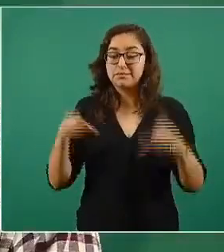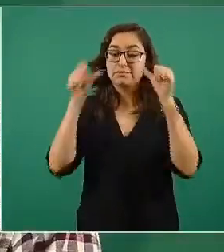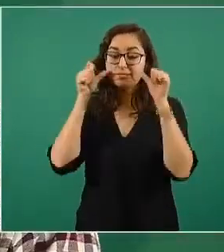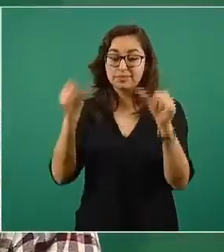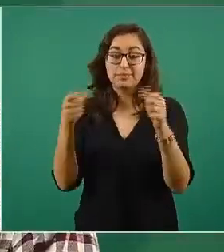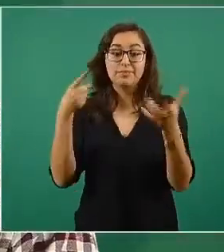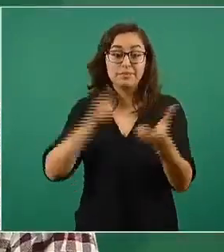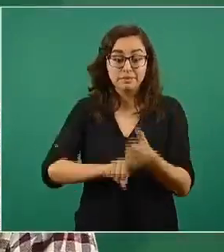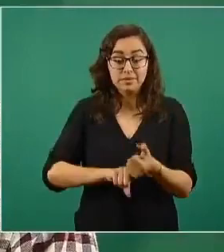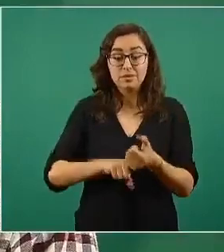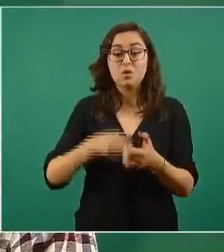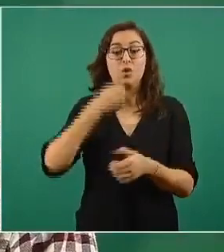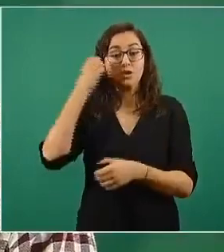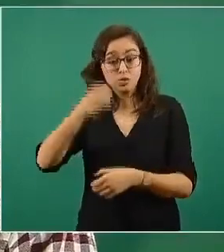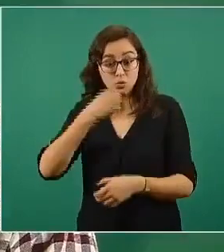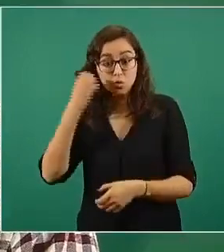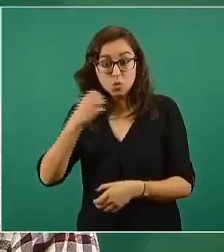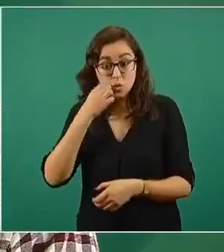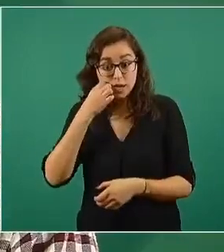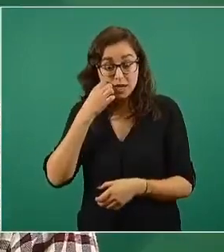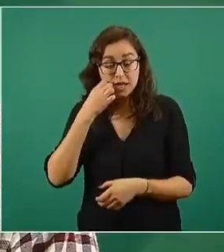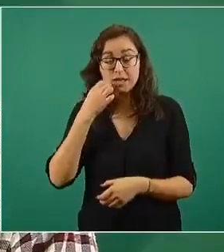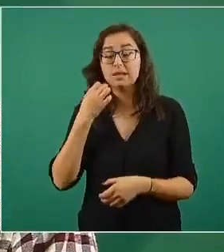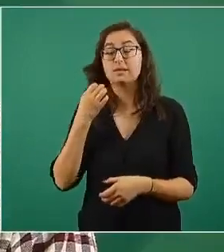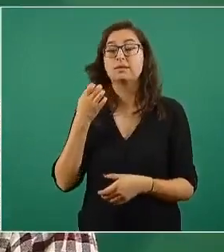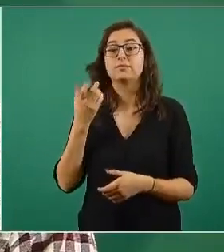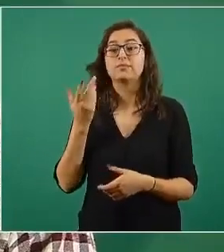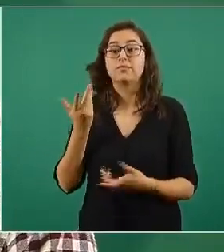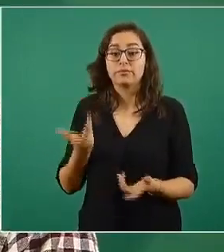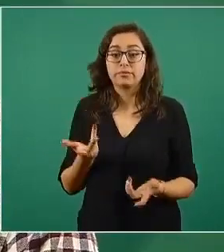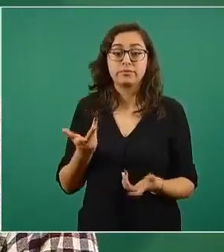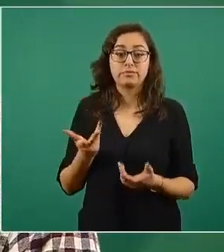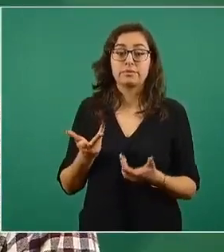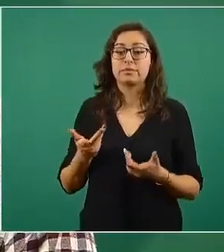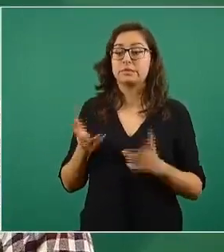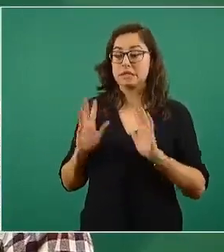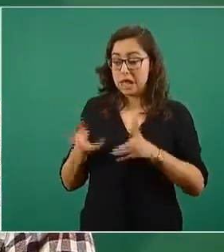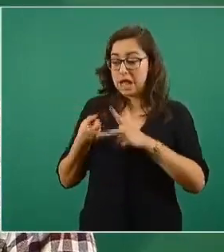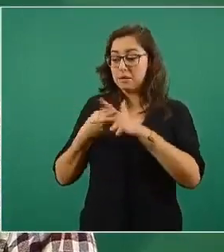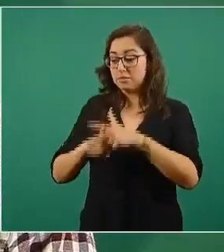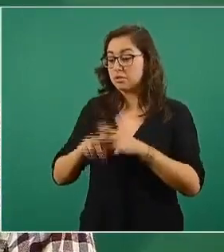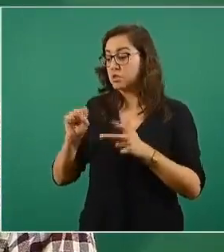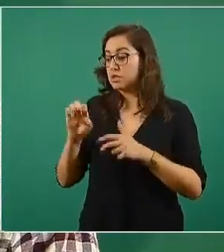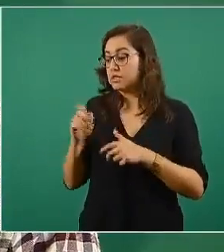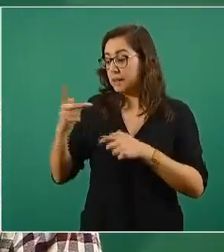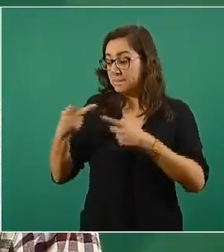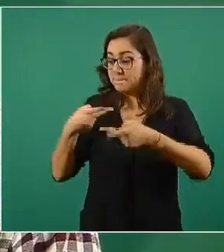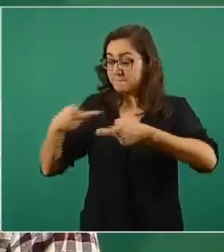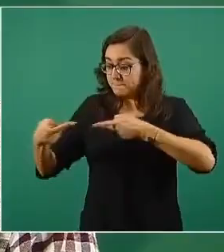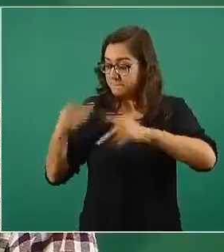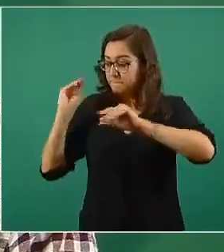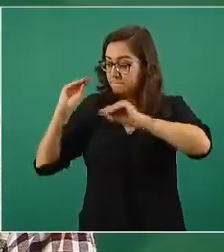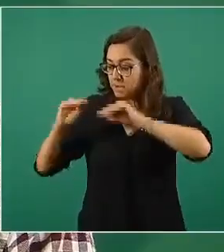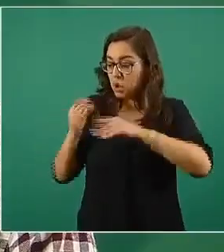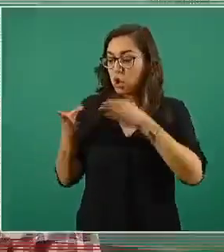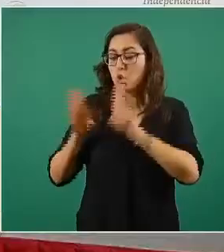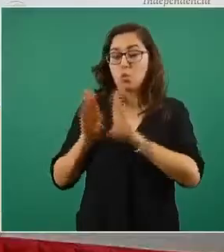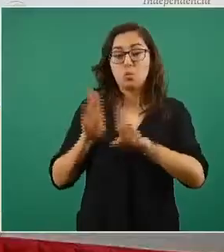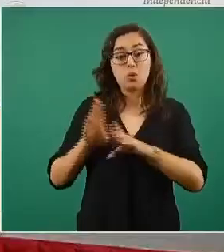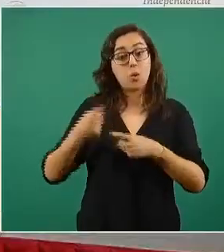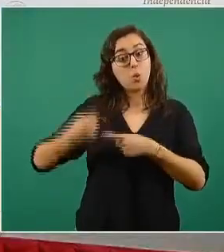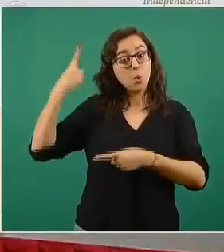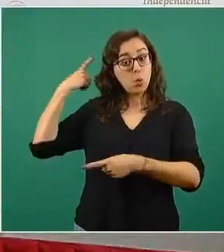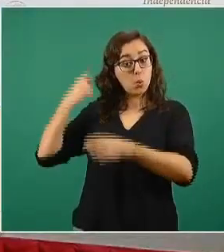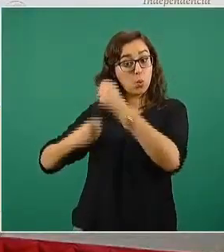federativas, en las escuelas o en el sector educativo, que venimos trabajando con la SEP desde que empezó la epidemia.